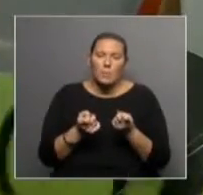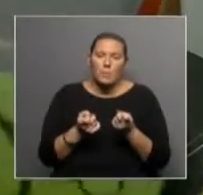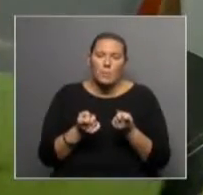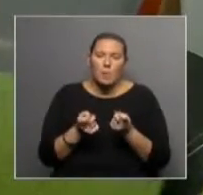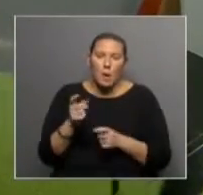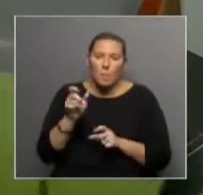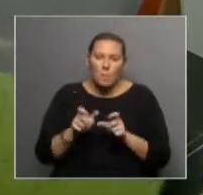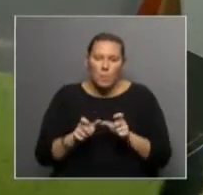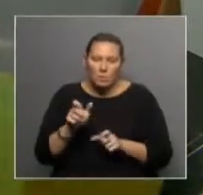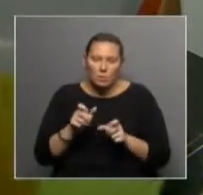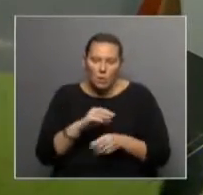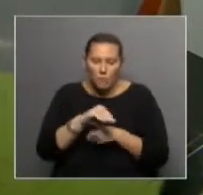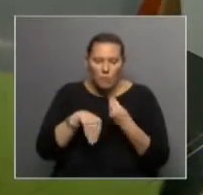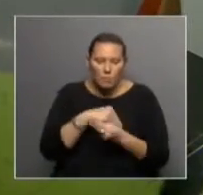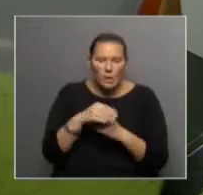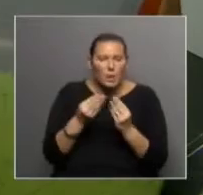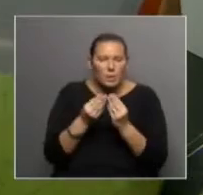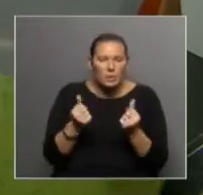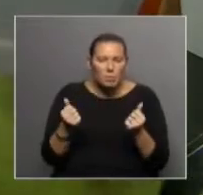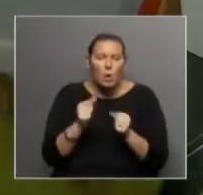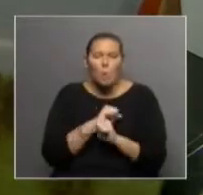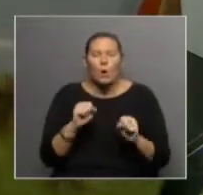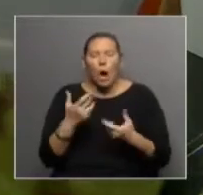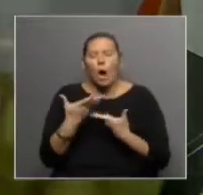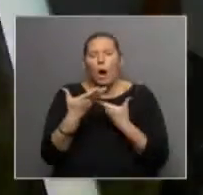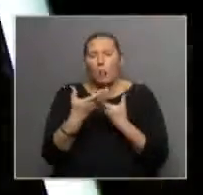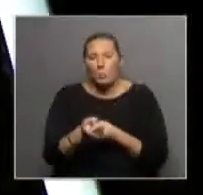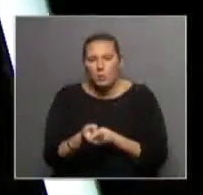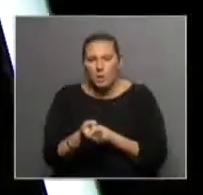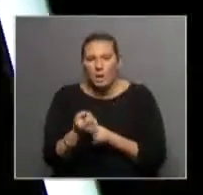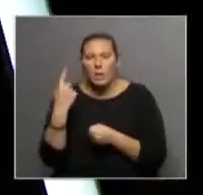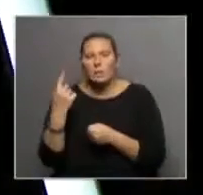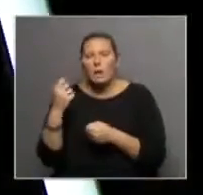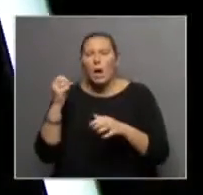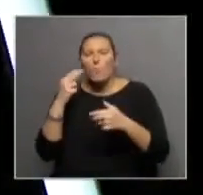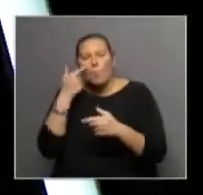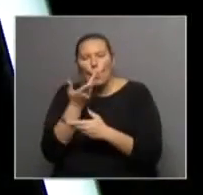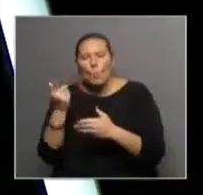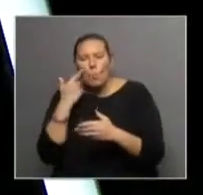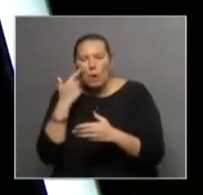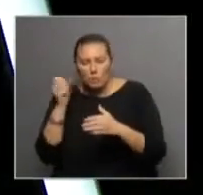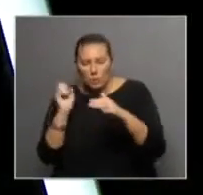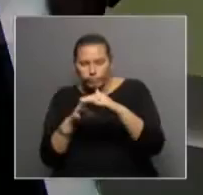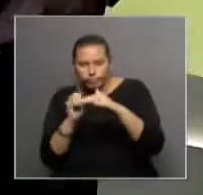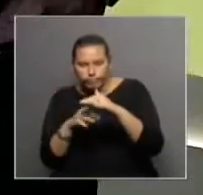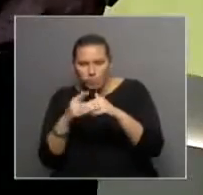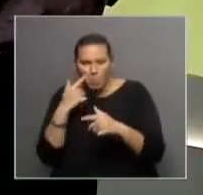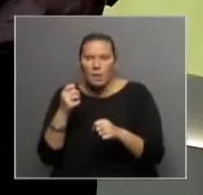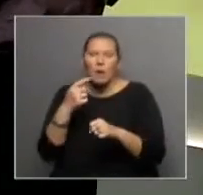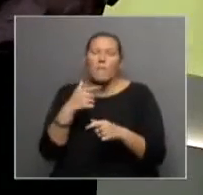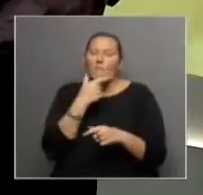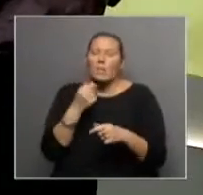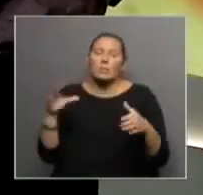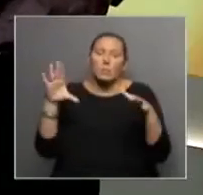o sospeche que tenga un familiar desaparecido, bueno, que contribuya a acrecentar ese banco genético para facilitar las identificaciones,